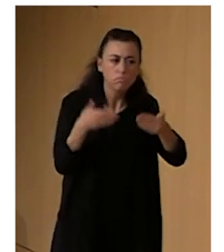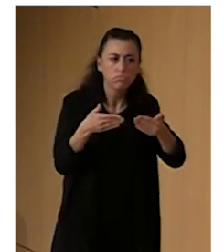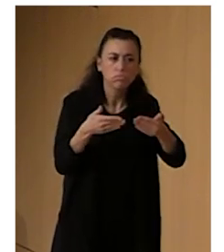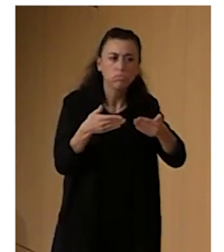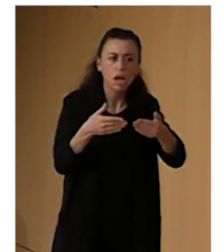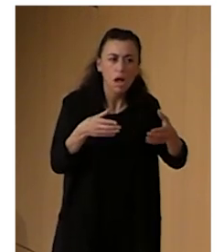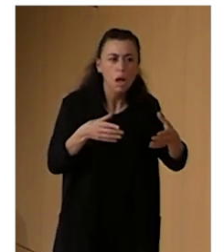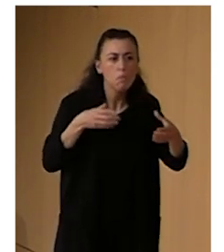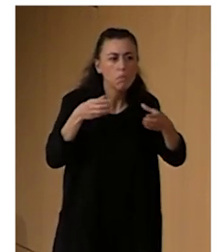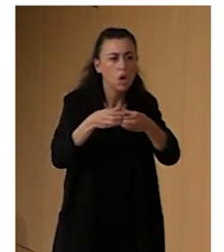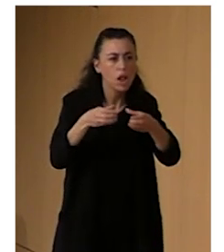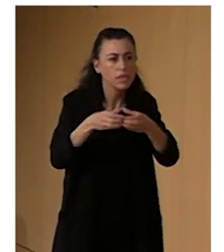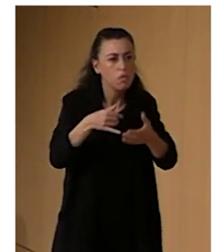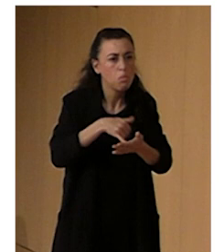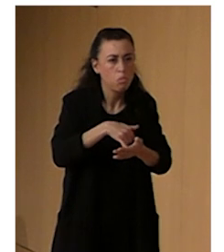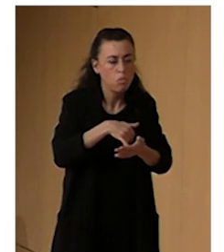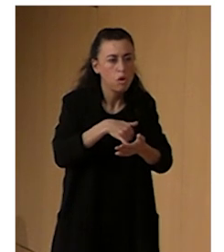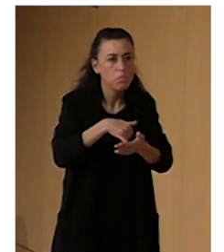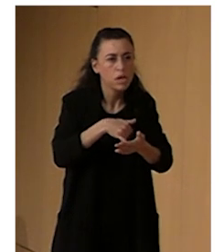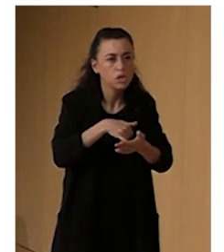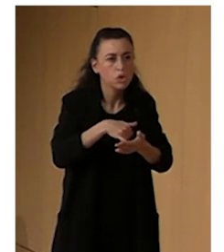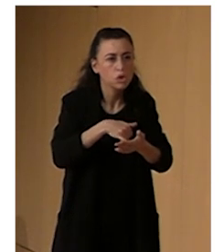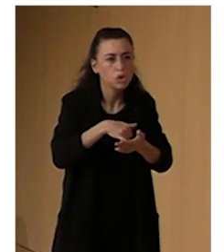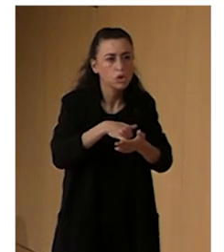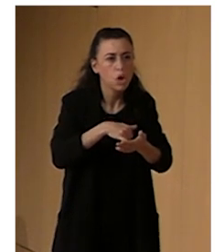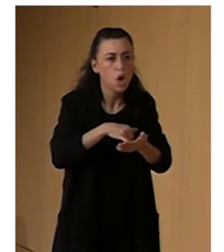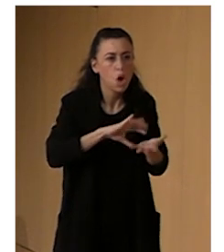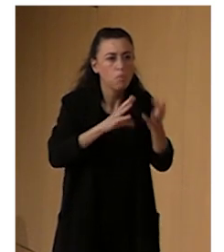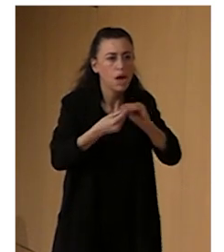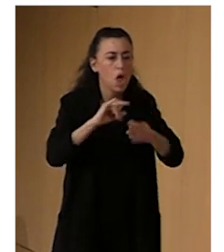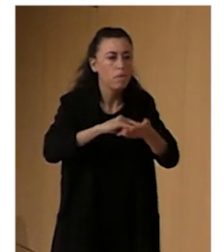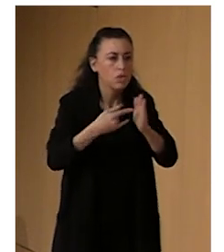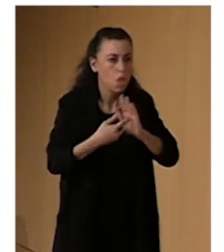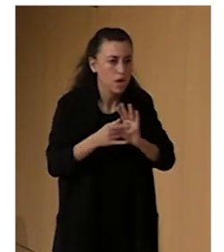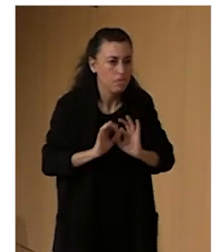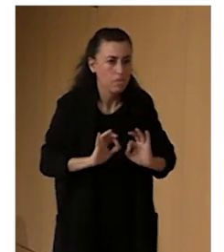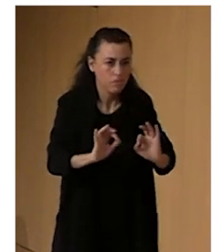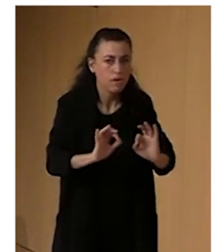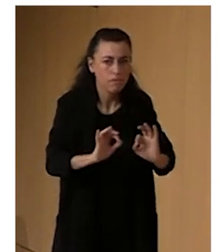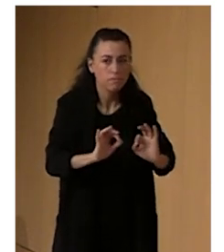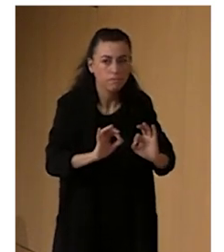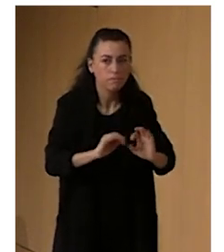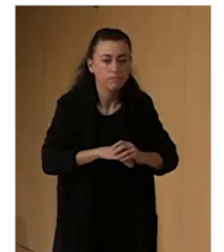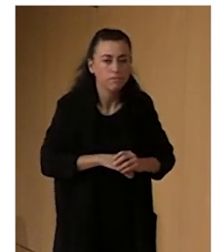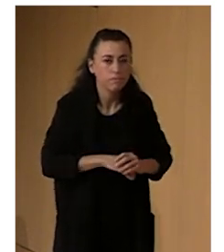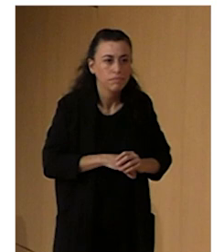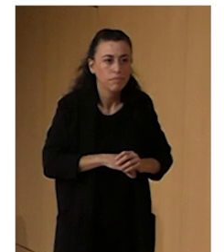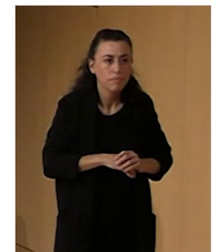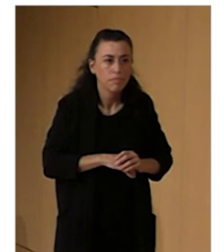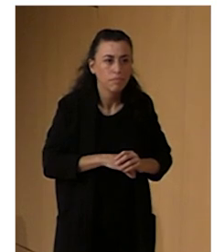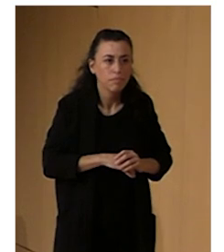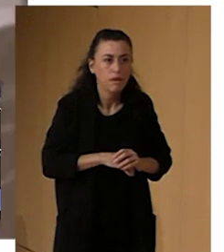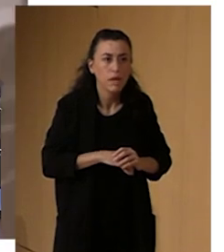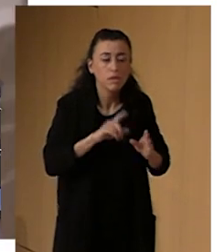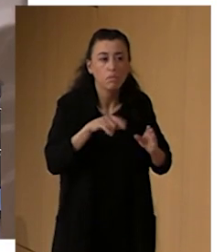eh vulnerables con con una con metodologías específicas no Bueno quería pasar rápidamente por por por la parte